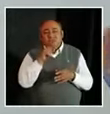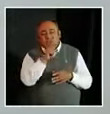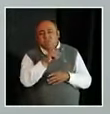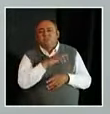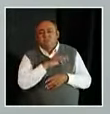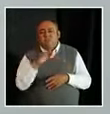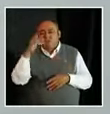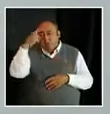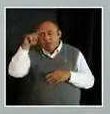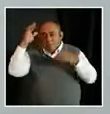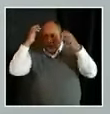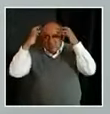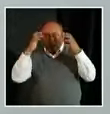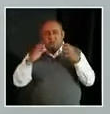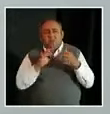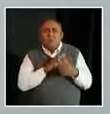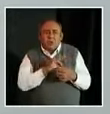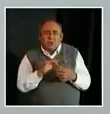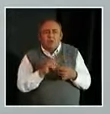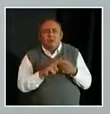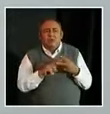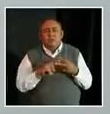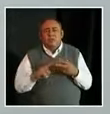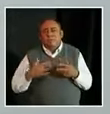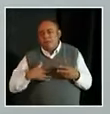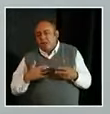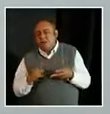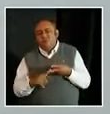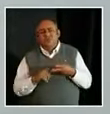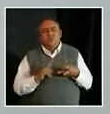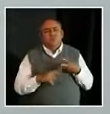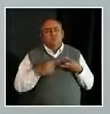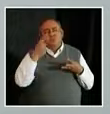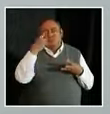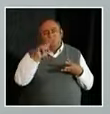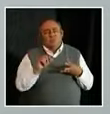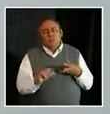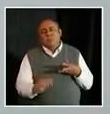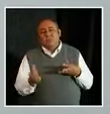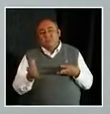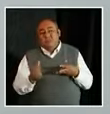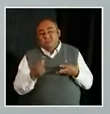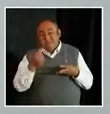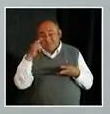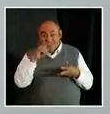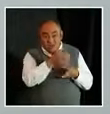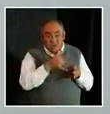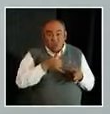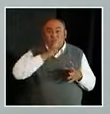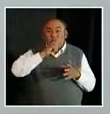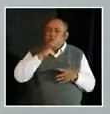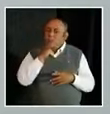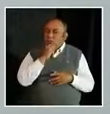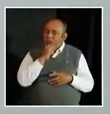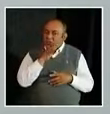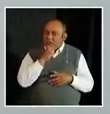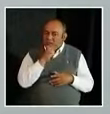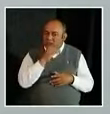puede servir para el sanitario, para todo lo que quieras, pero no para tomar,